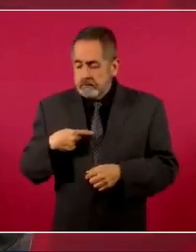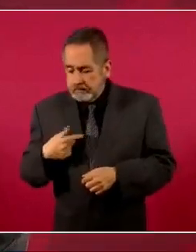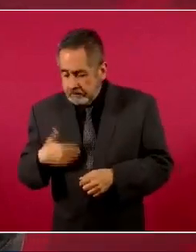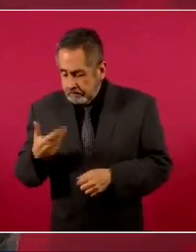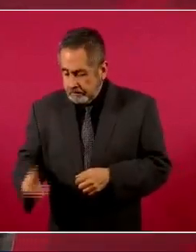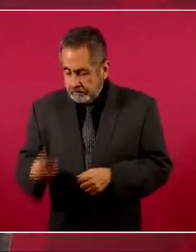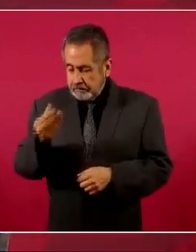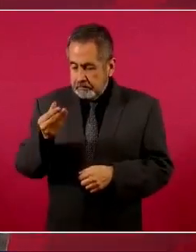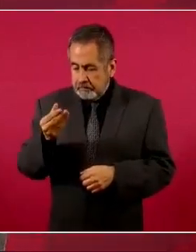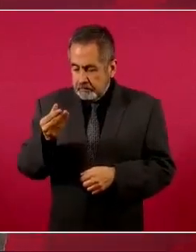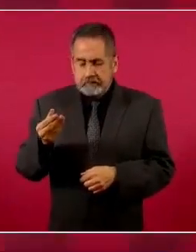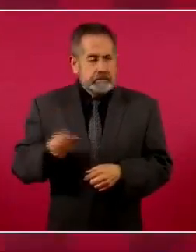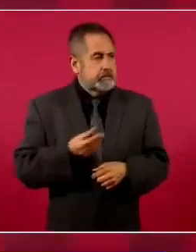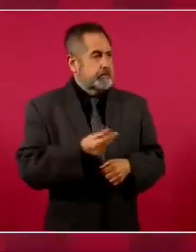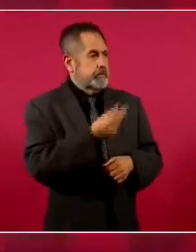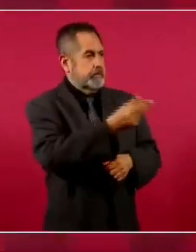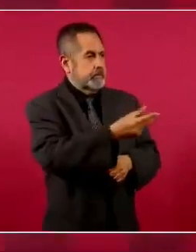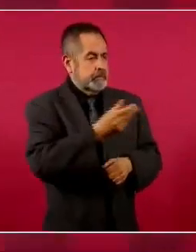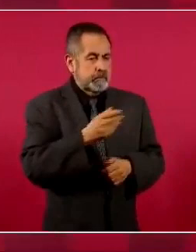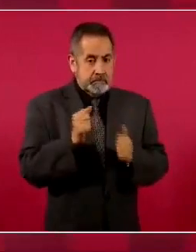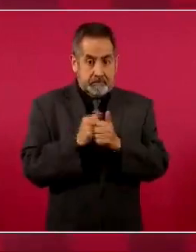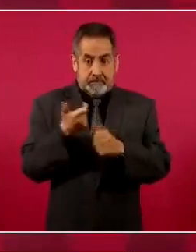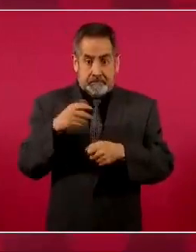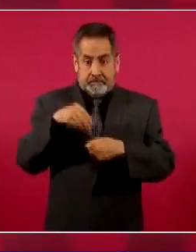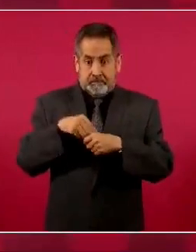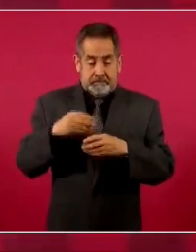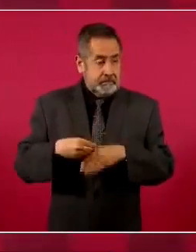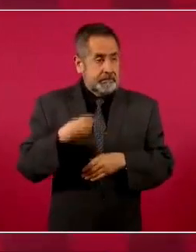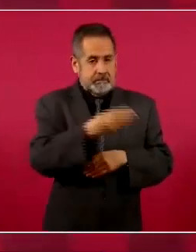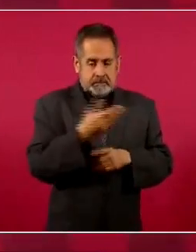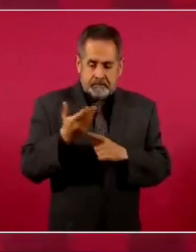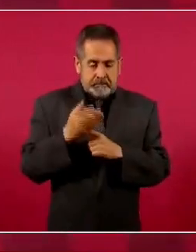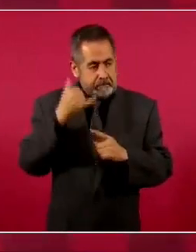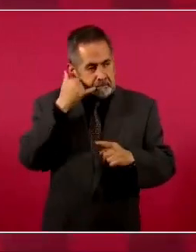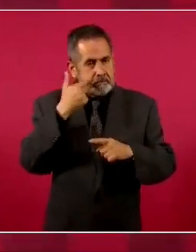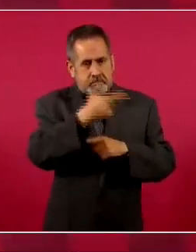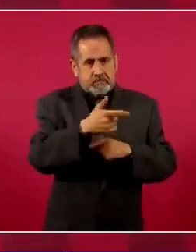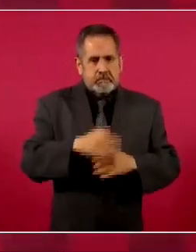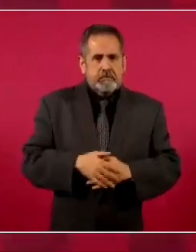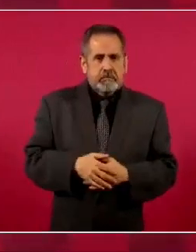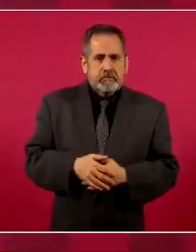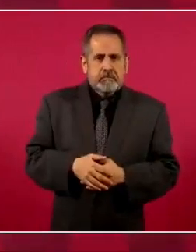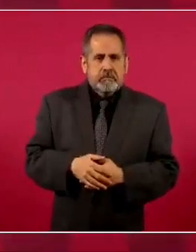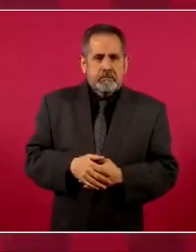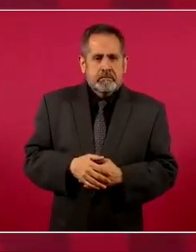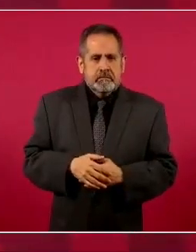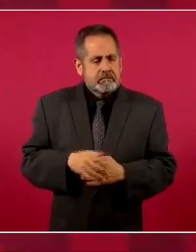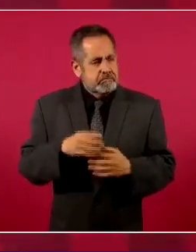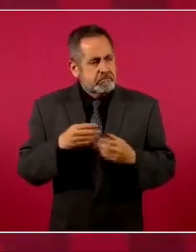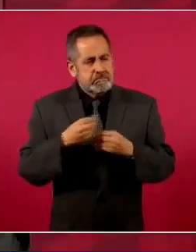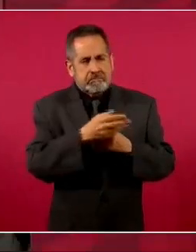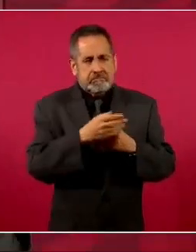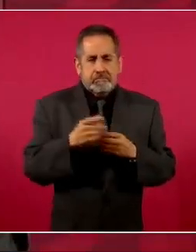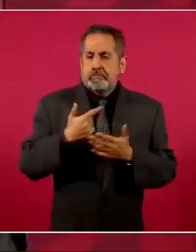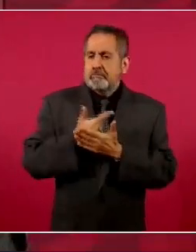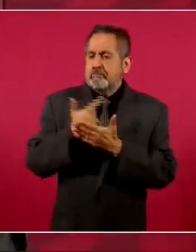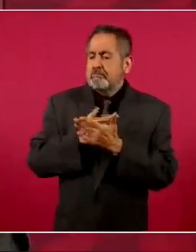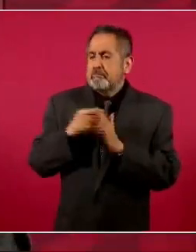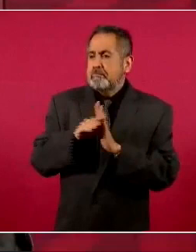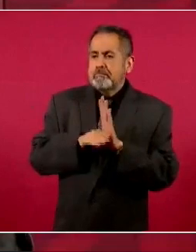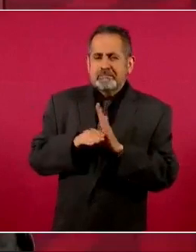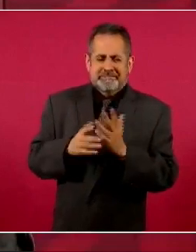la cartera con los 2,000 pesos. Hablaban y decían, oiga, usted perdió la cartera y todo. Y ese era el nivel,